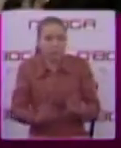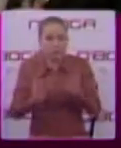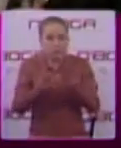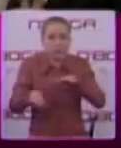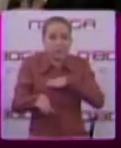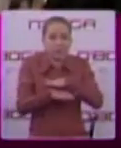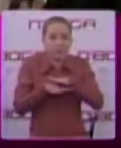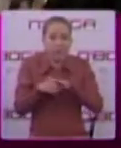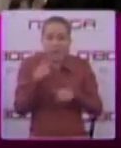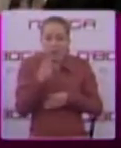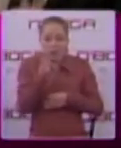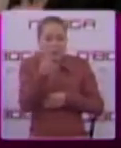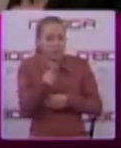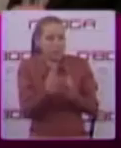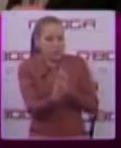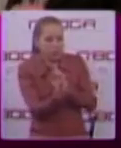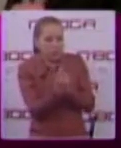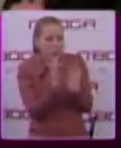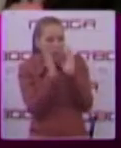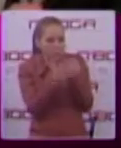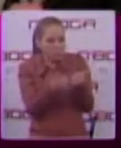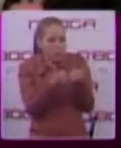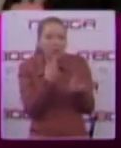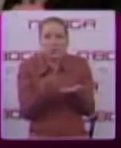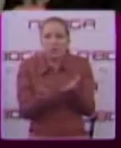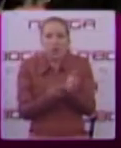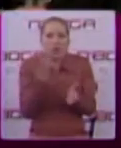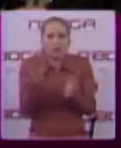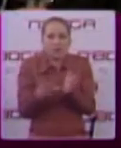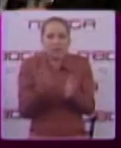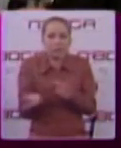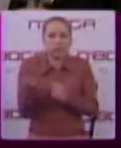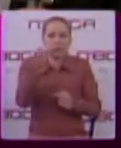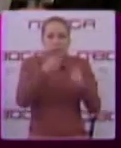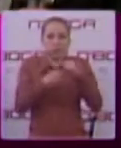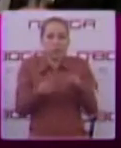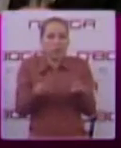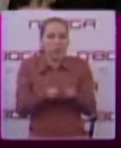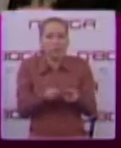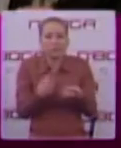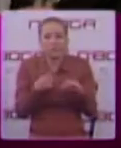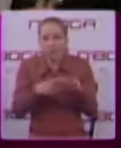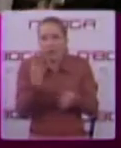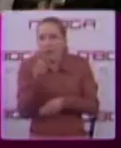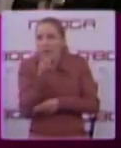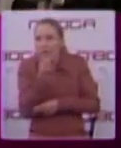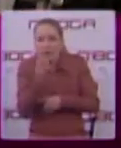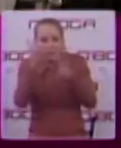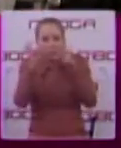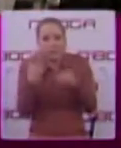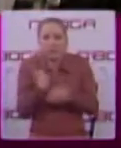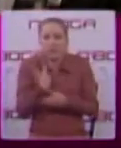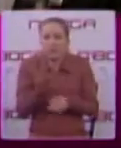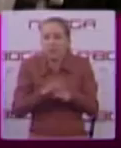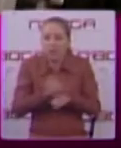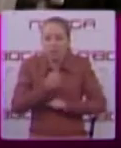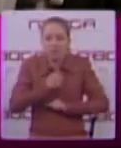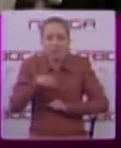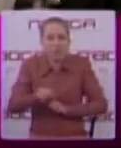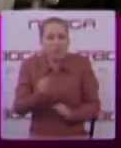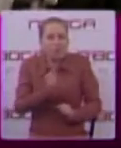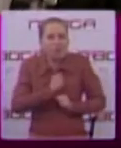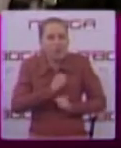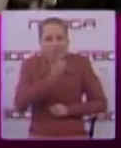Una persona que es bien atendida regresa 2, 3 veces, lo que es la parte culinaria, lo que nosotros tenemos, riqueza en cuanto